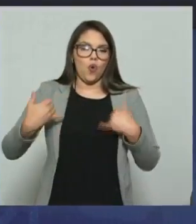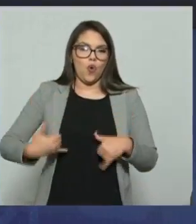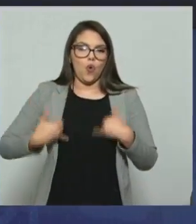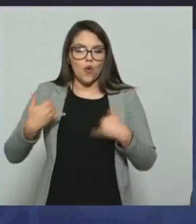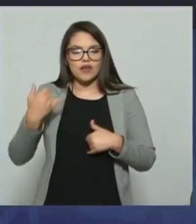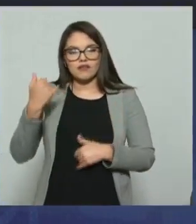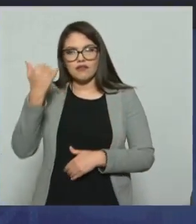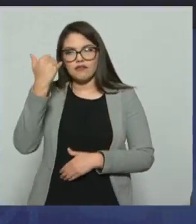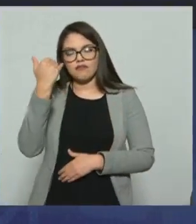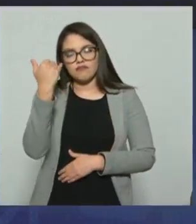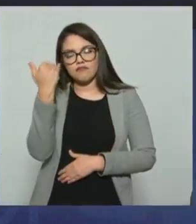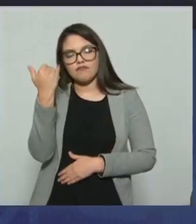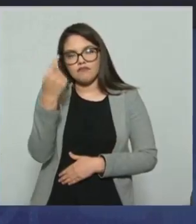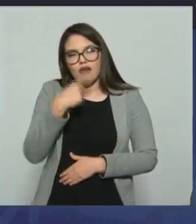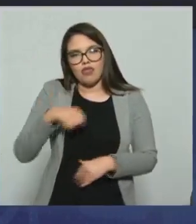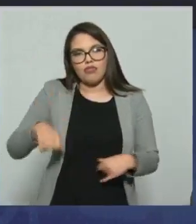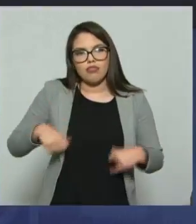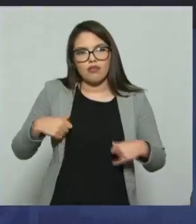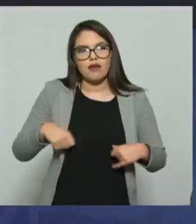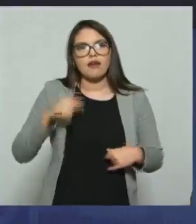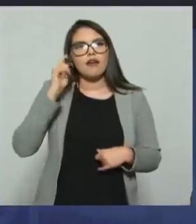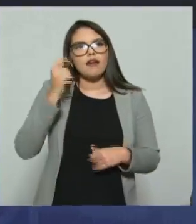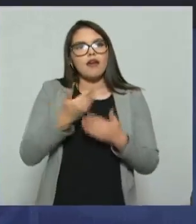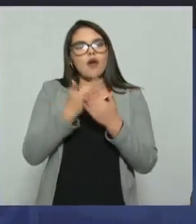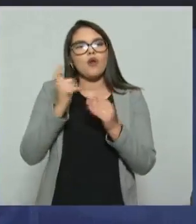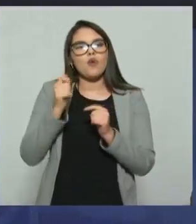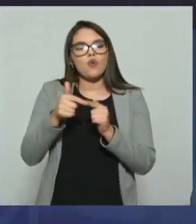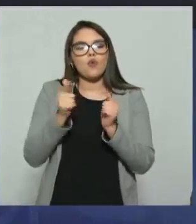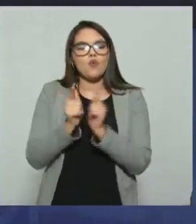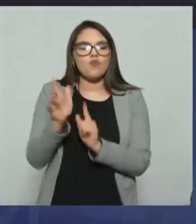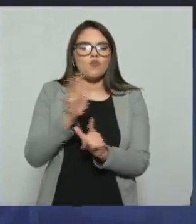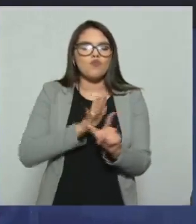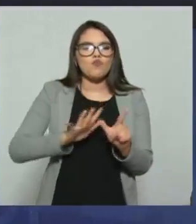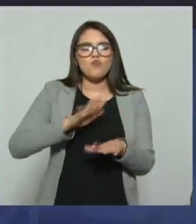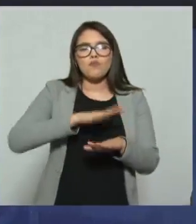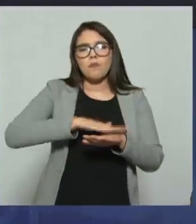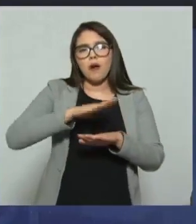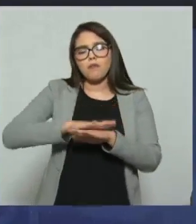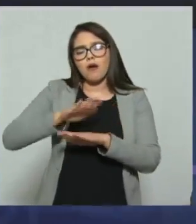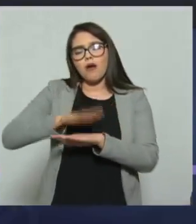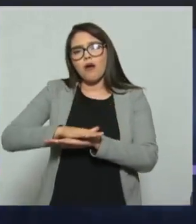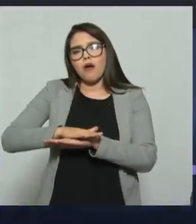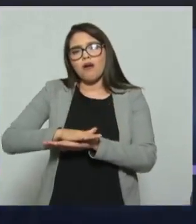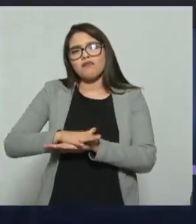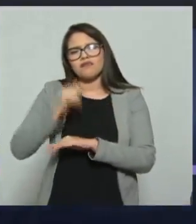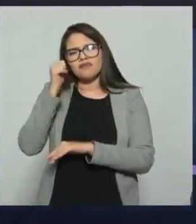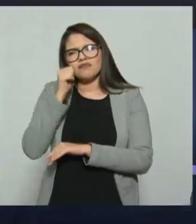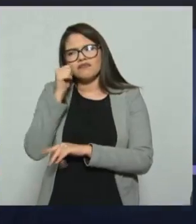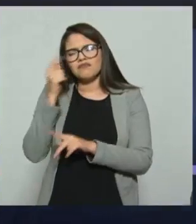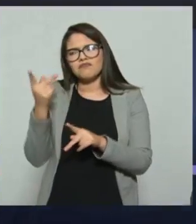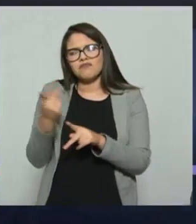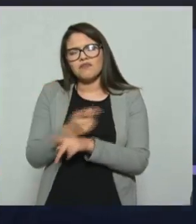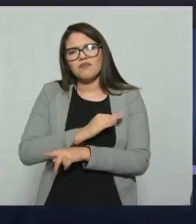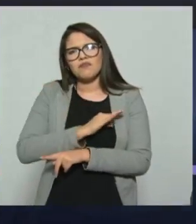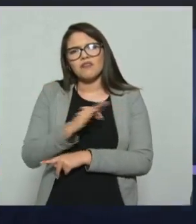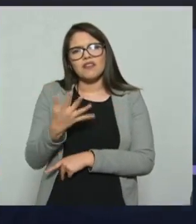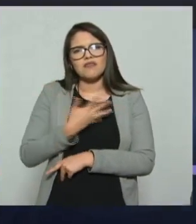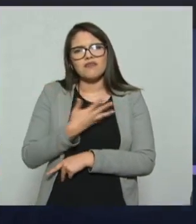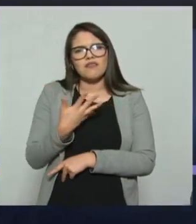jóvenes, es el sector en donde mayor tendencia y mayor situación tenemos